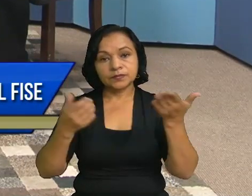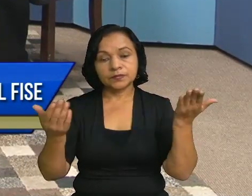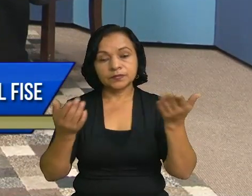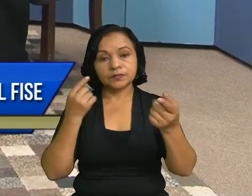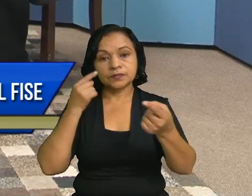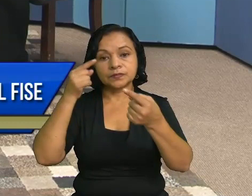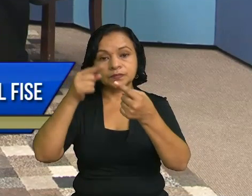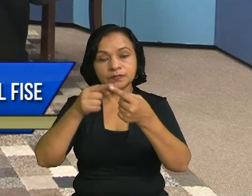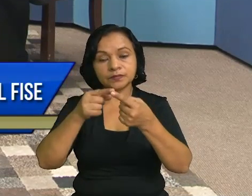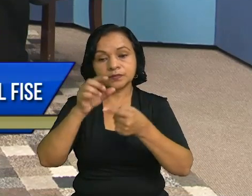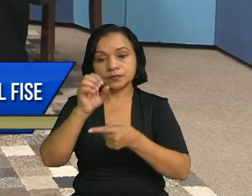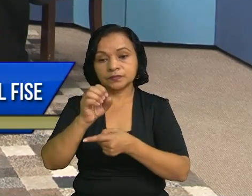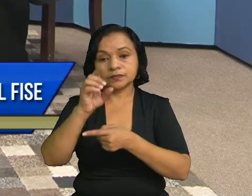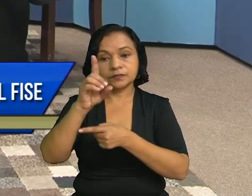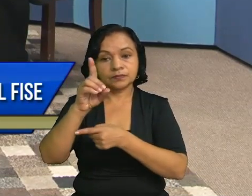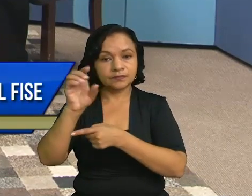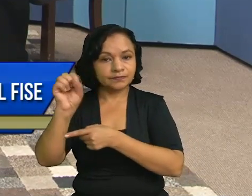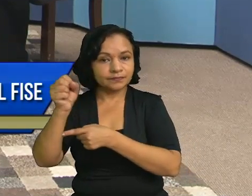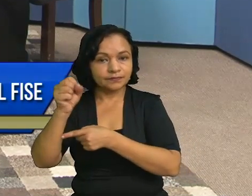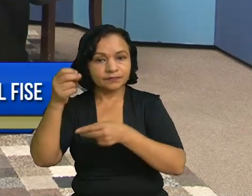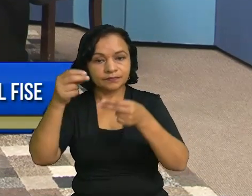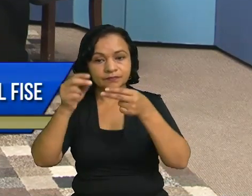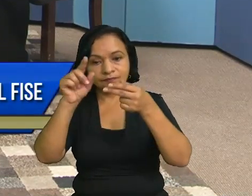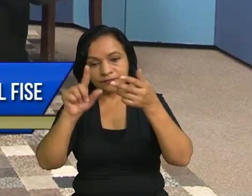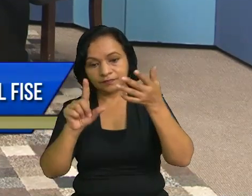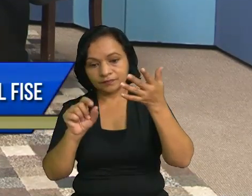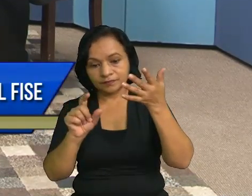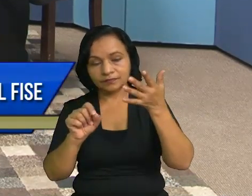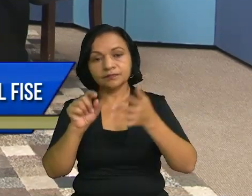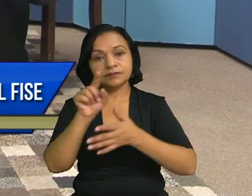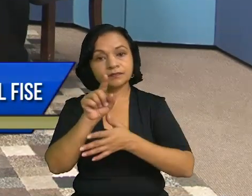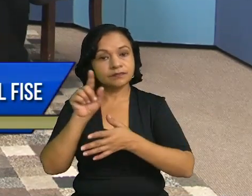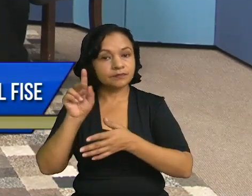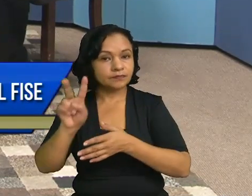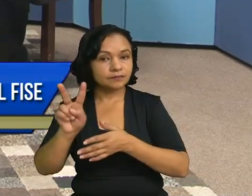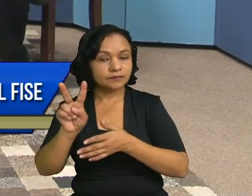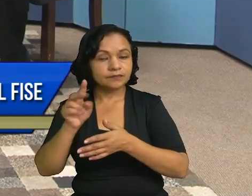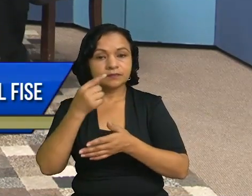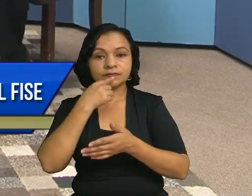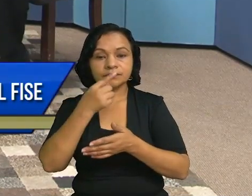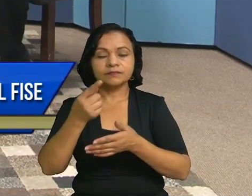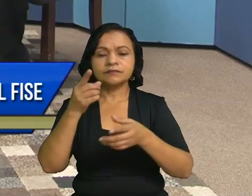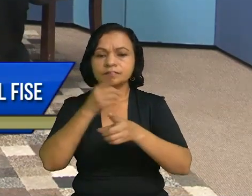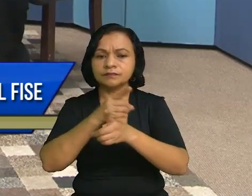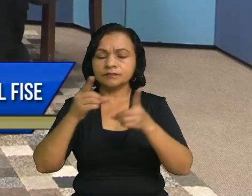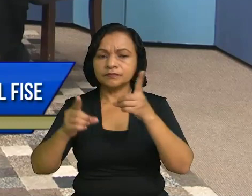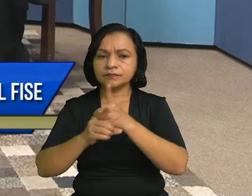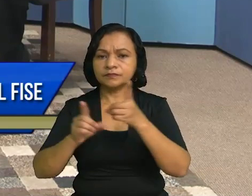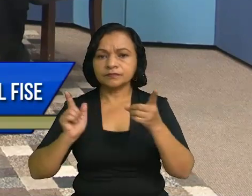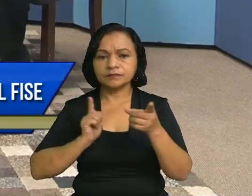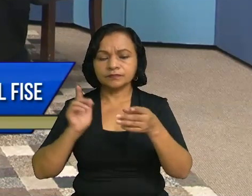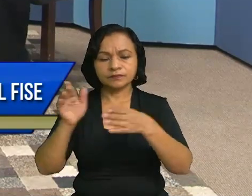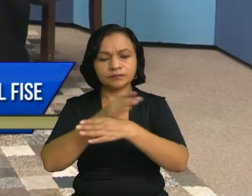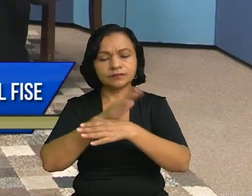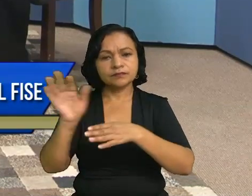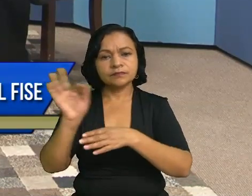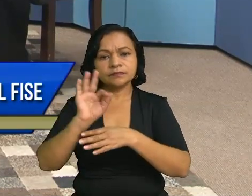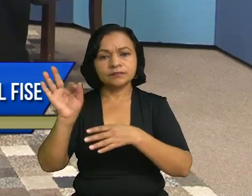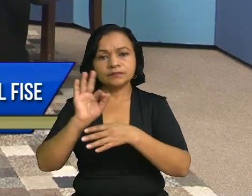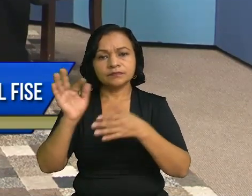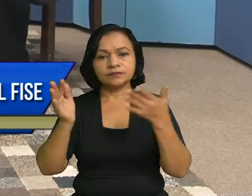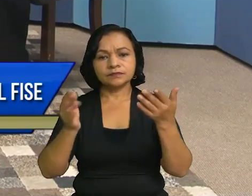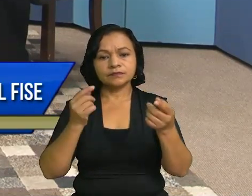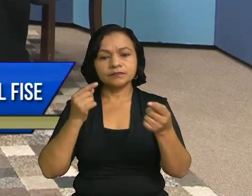objetivo de lo que es el número 10 el número 12 nosotros también garantizamos de una u otra manera de que el